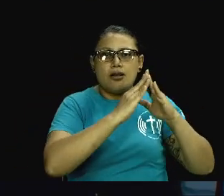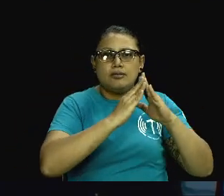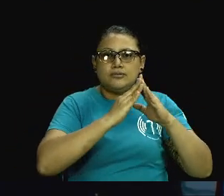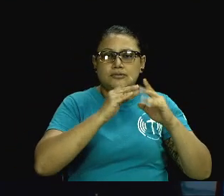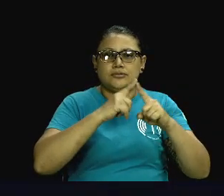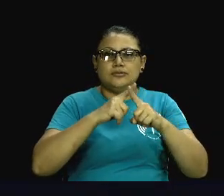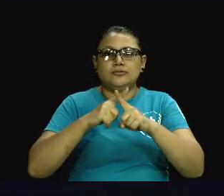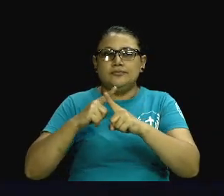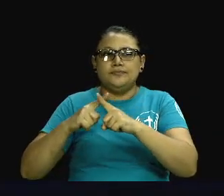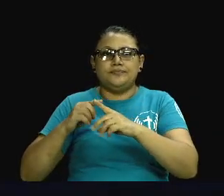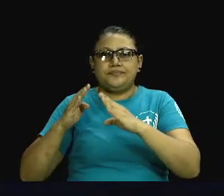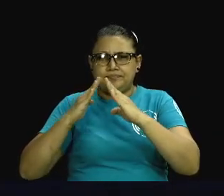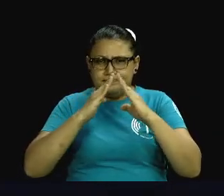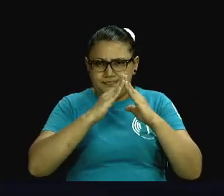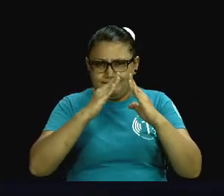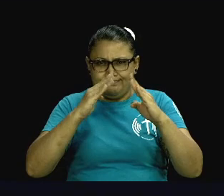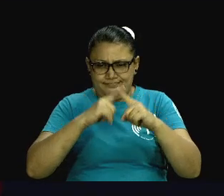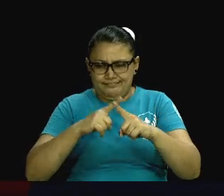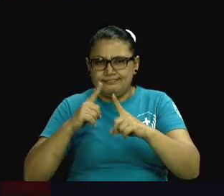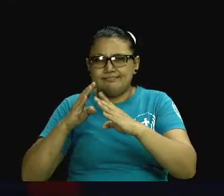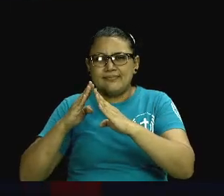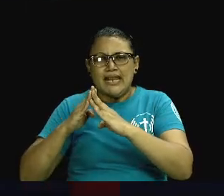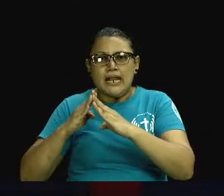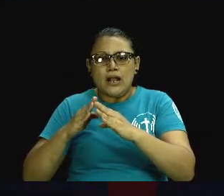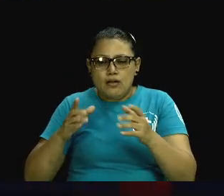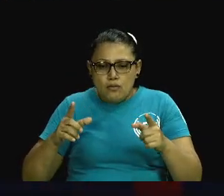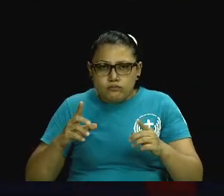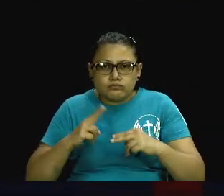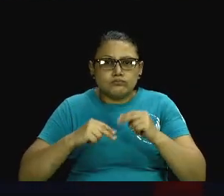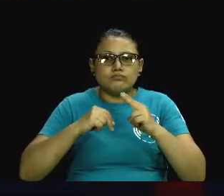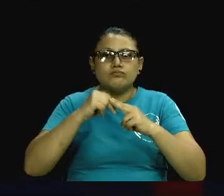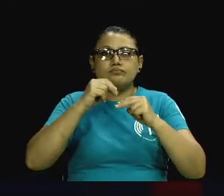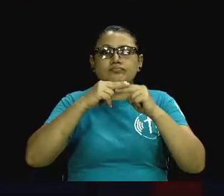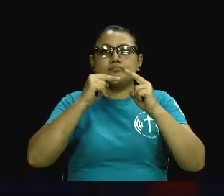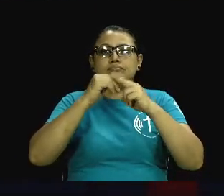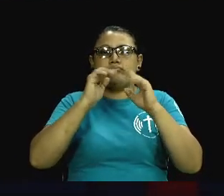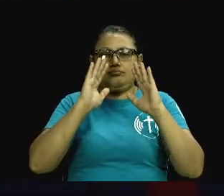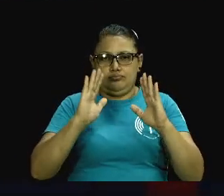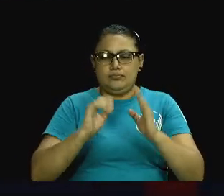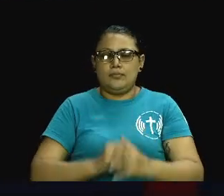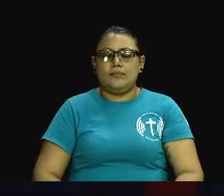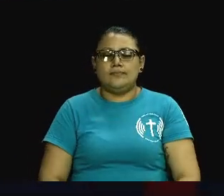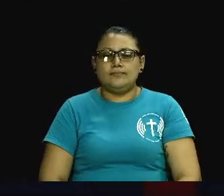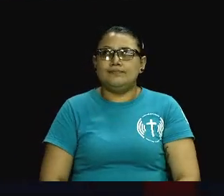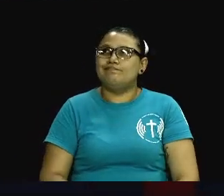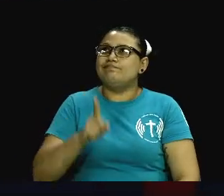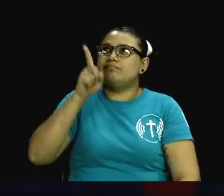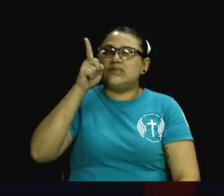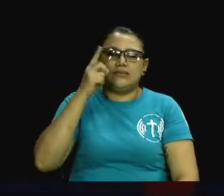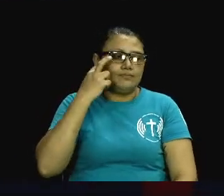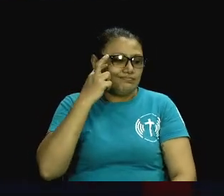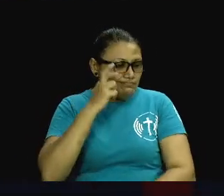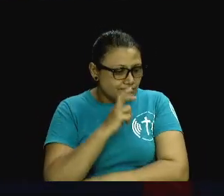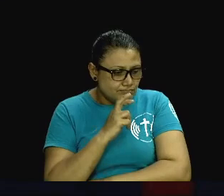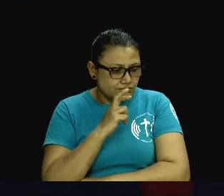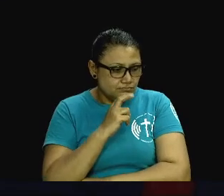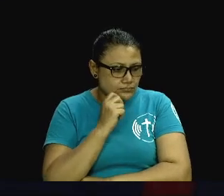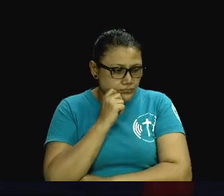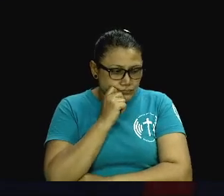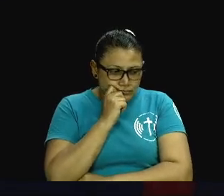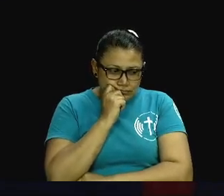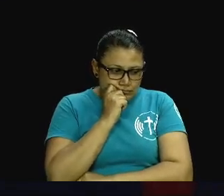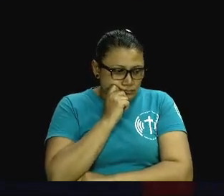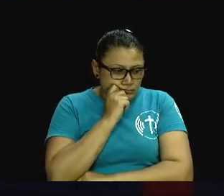ellos hacían y deshacían con la idolatría entonces dios se dolió se dolió y